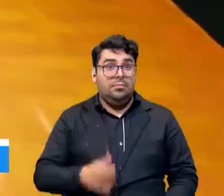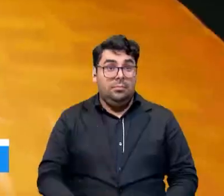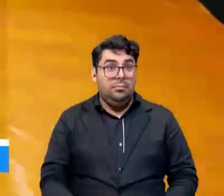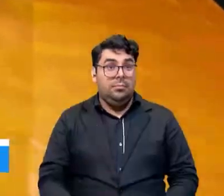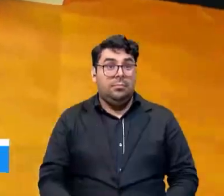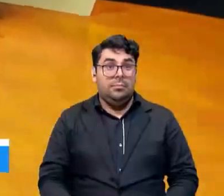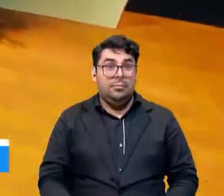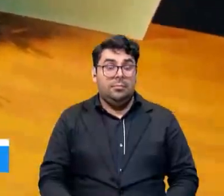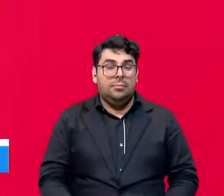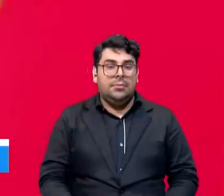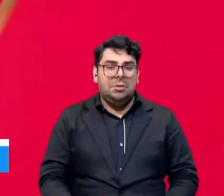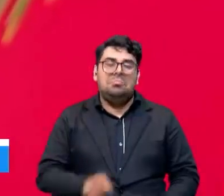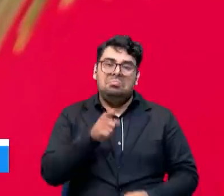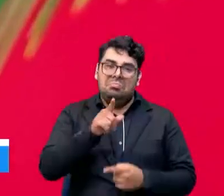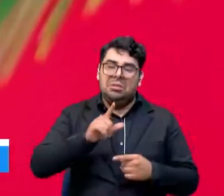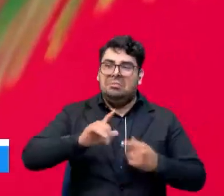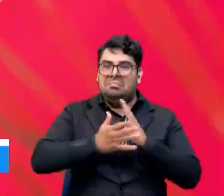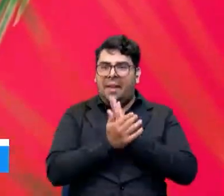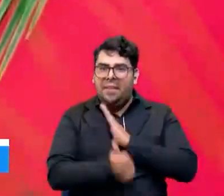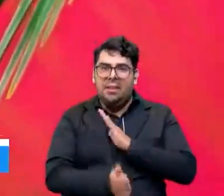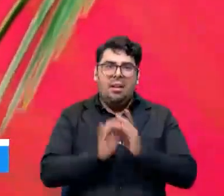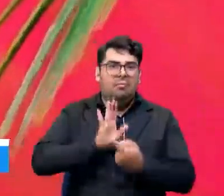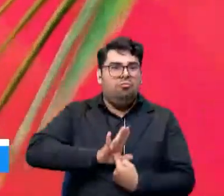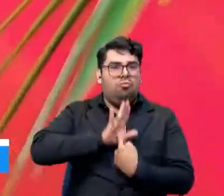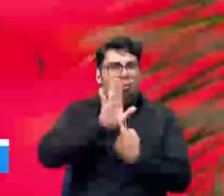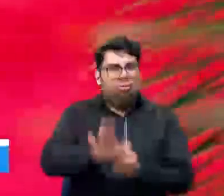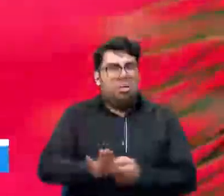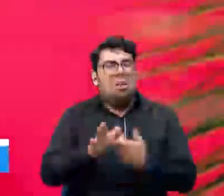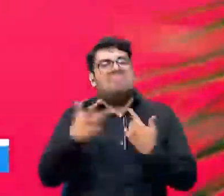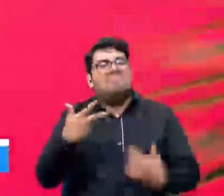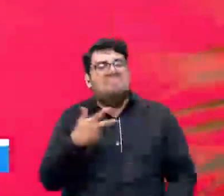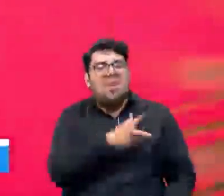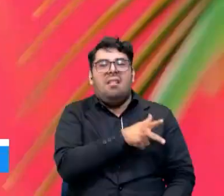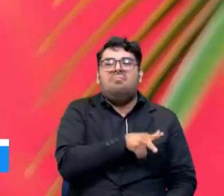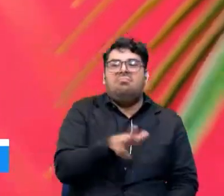puedas mostrar tu talento, puedas seguir viajando por todo Colombia.